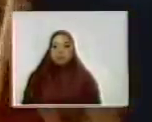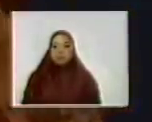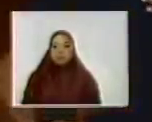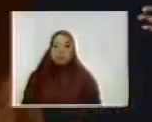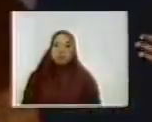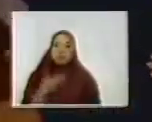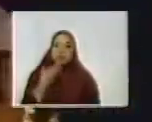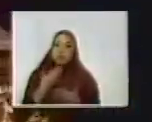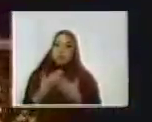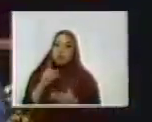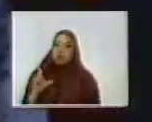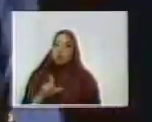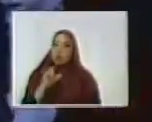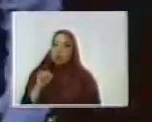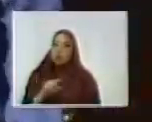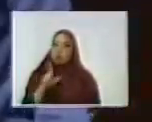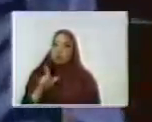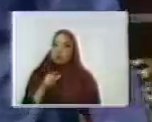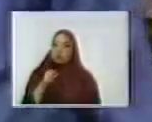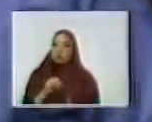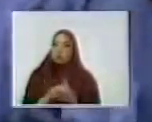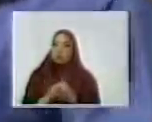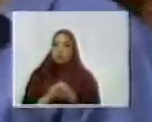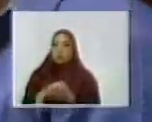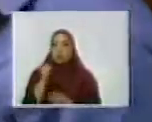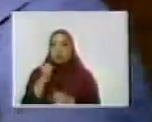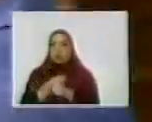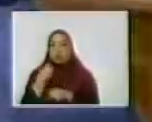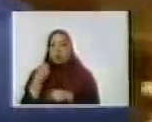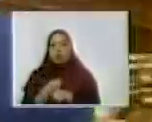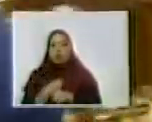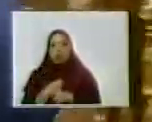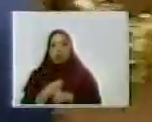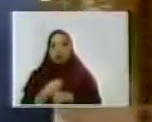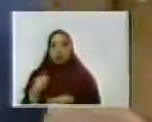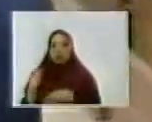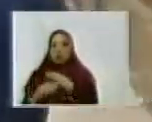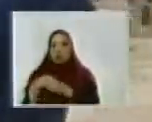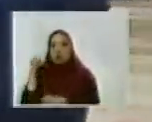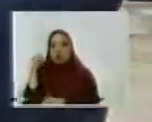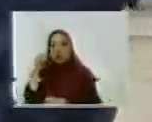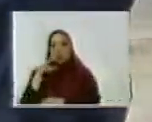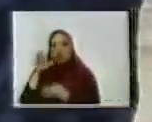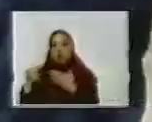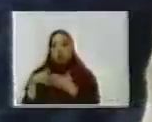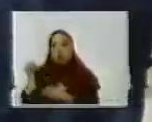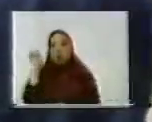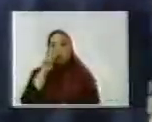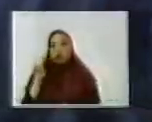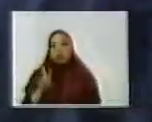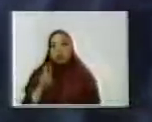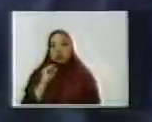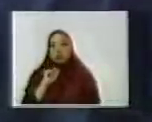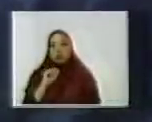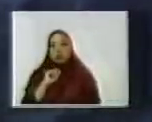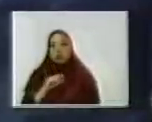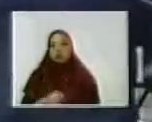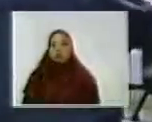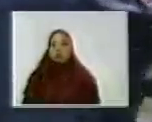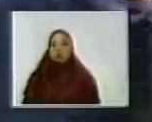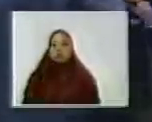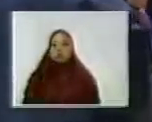Gracias, compañero Julio, de la Comisión de Comunas, por ese trabajo. Hicieron asambleas en toda Venezuela, se incorporaron, me dice Tania que estuvo en una